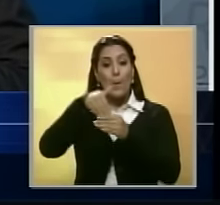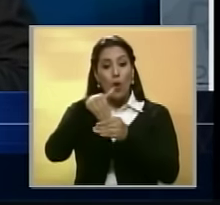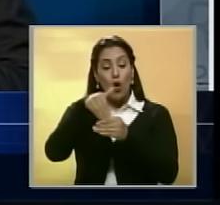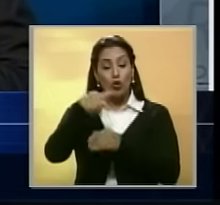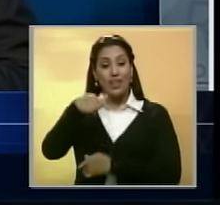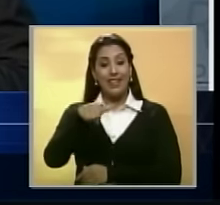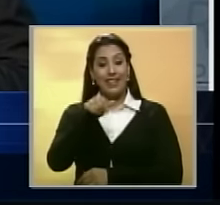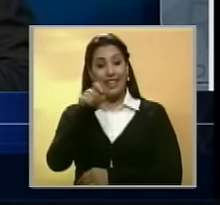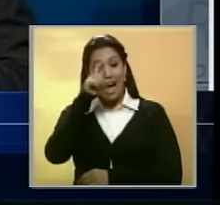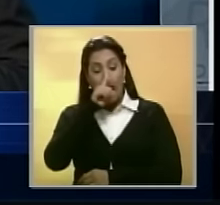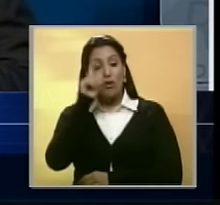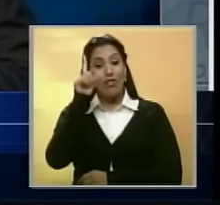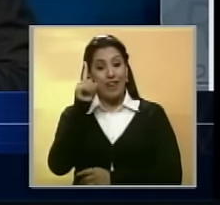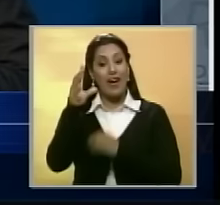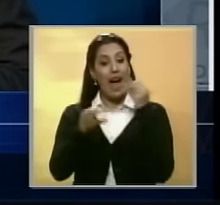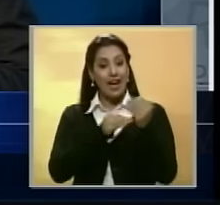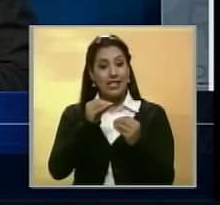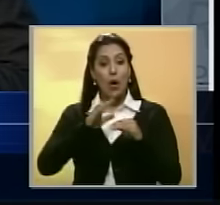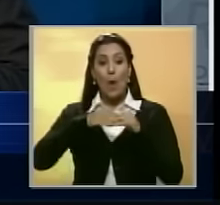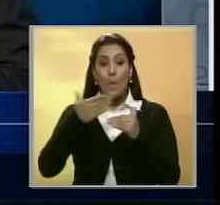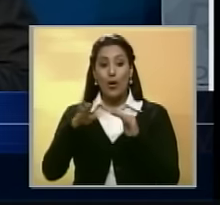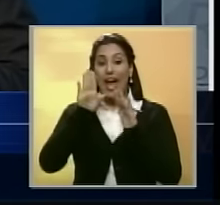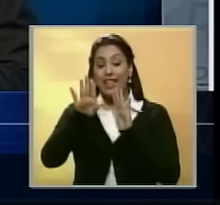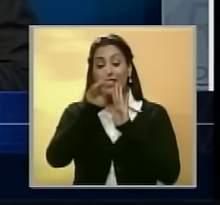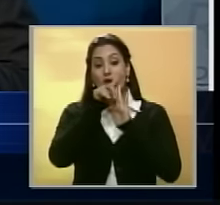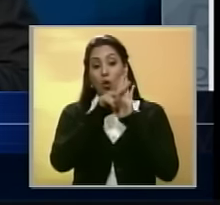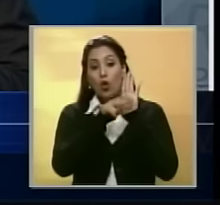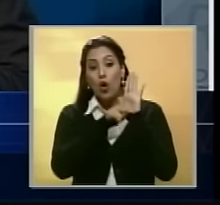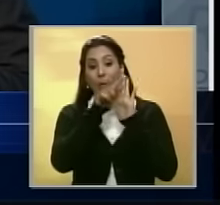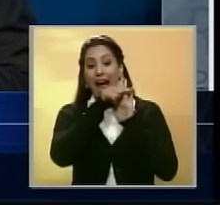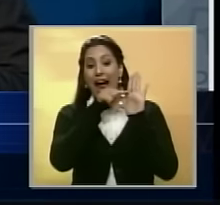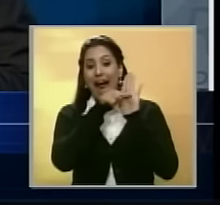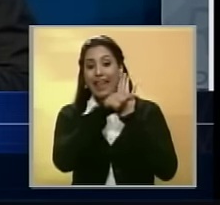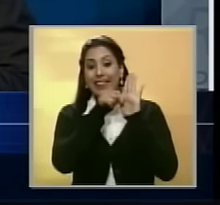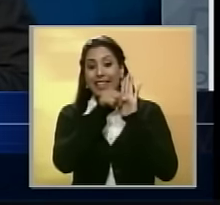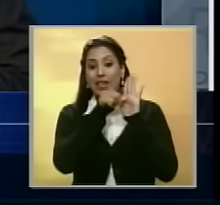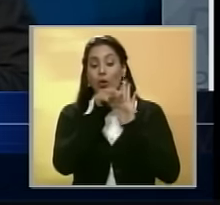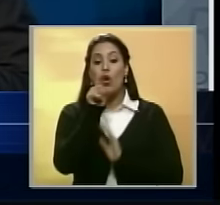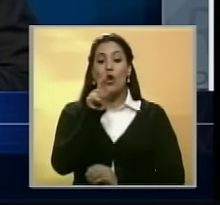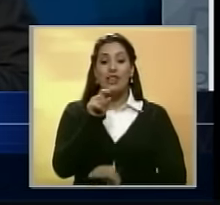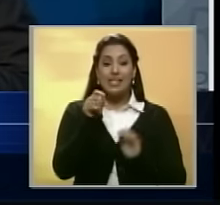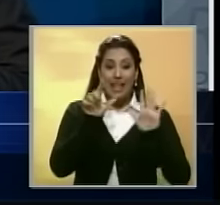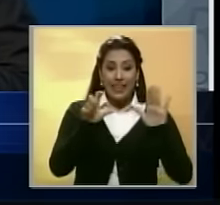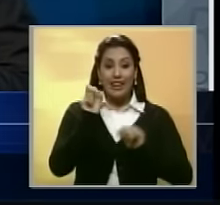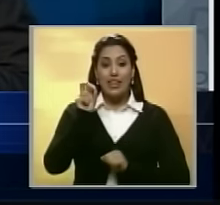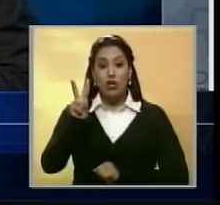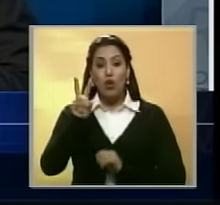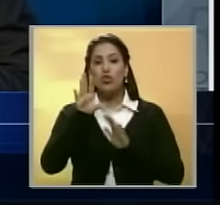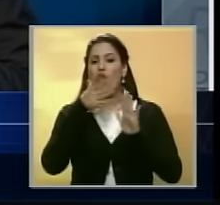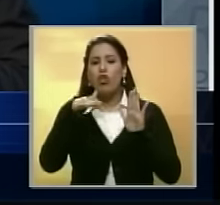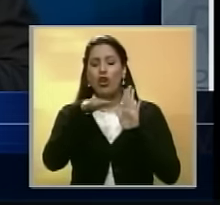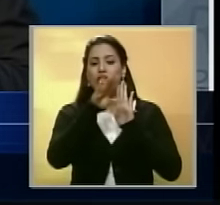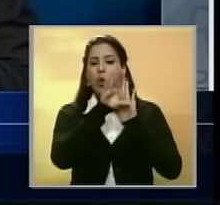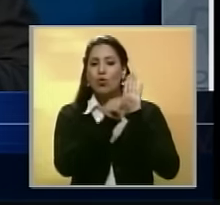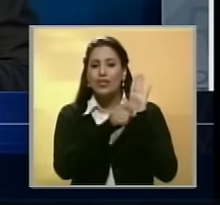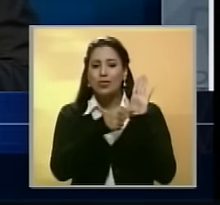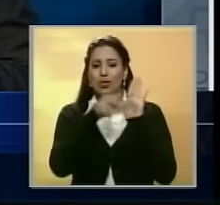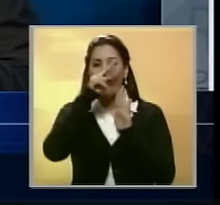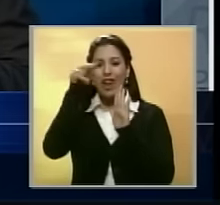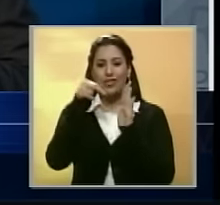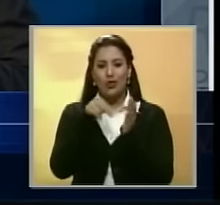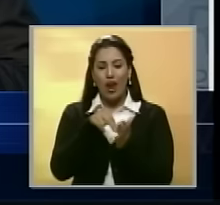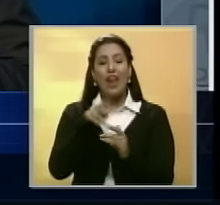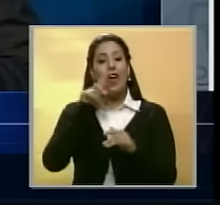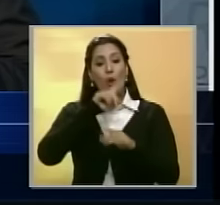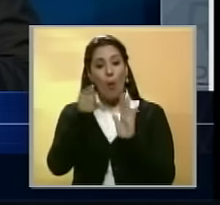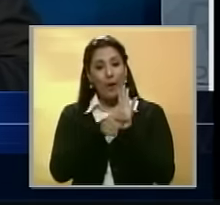se realizará este año porque está establecido en el artículo 72 de la Constitución Nacional. También en este momento